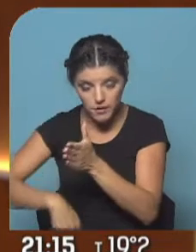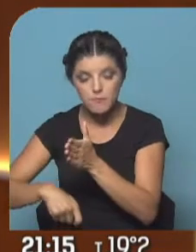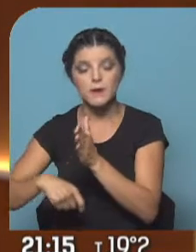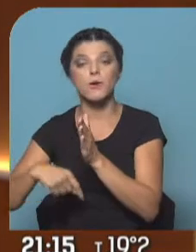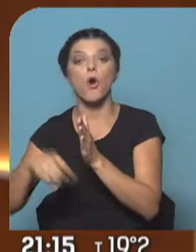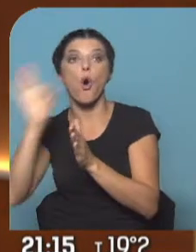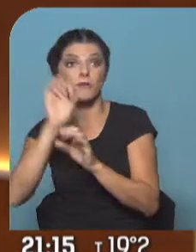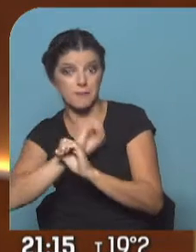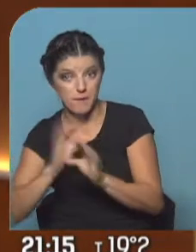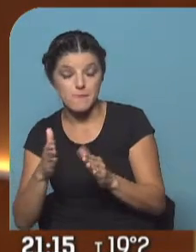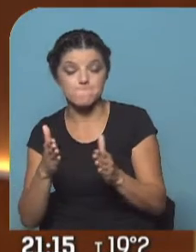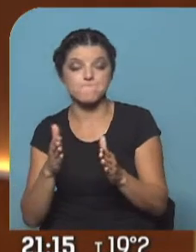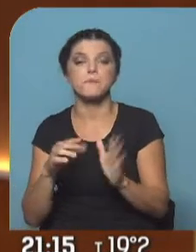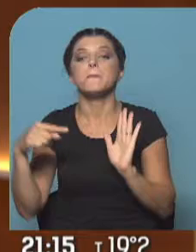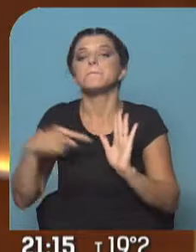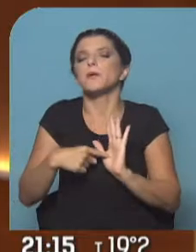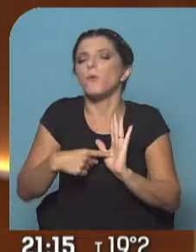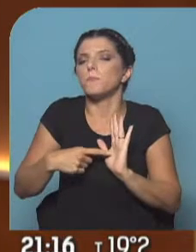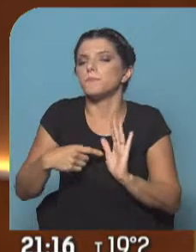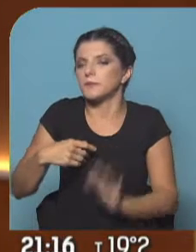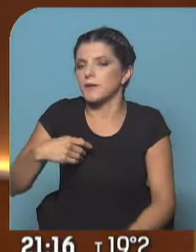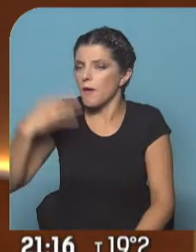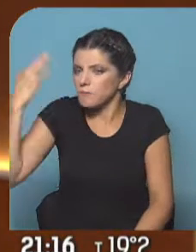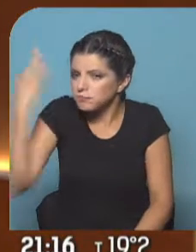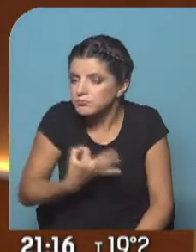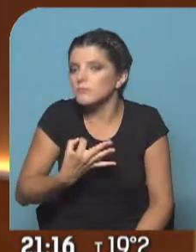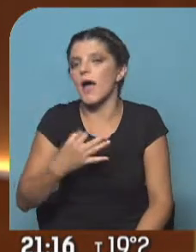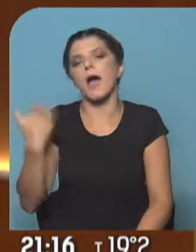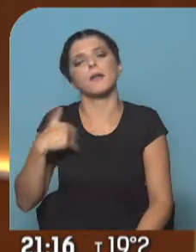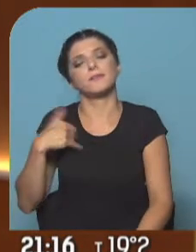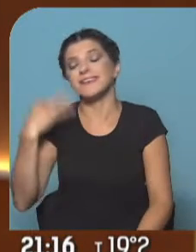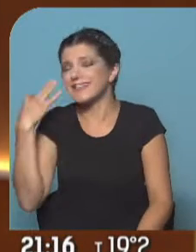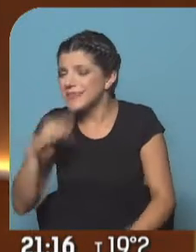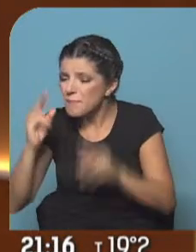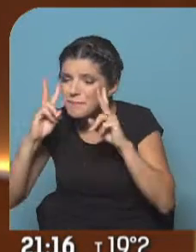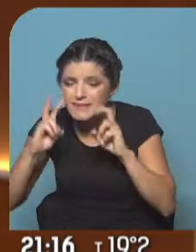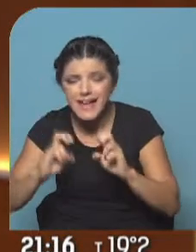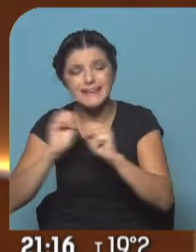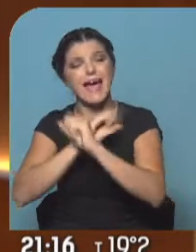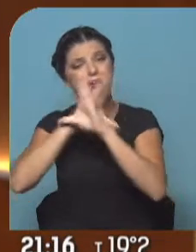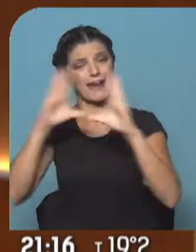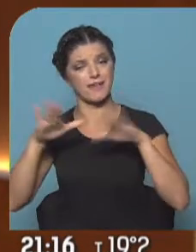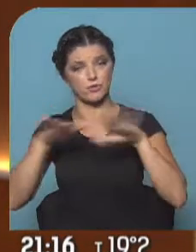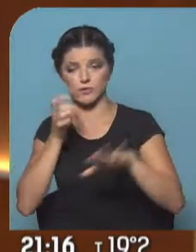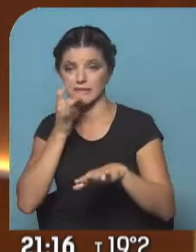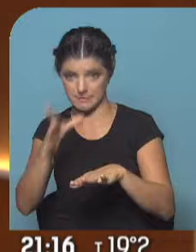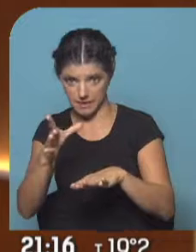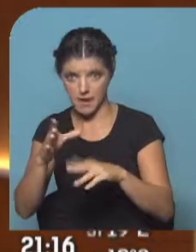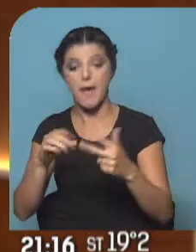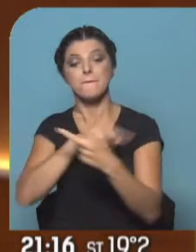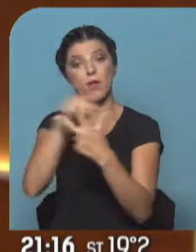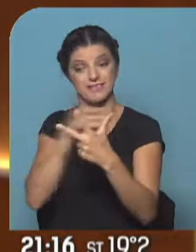realidad es que la Argentina tiene que esclarecer el hecho y acá también hay 3 niveles, el nivel de